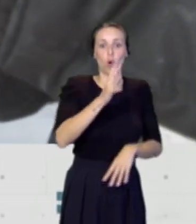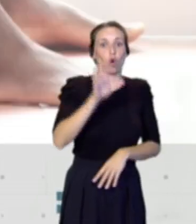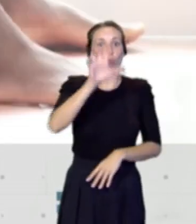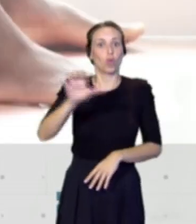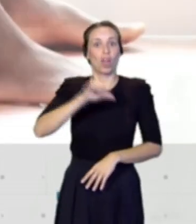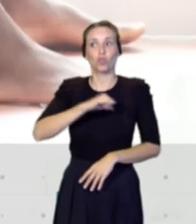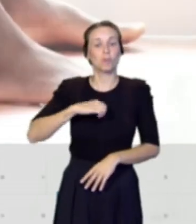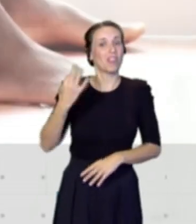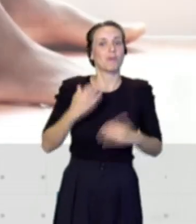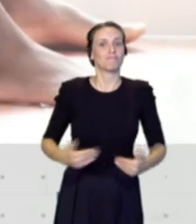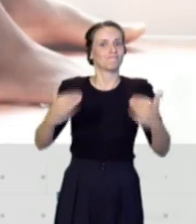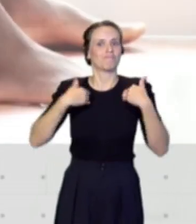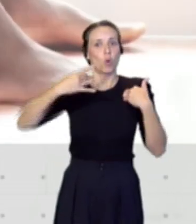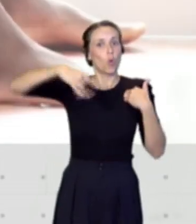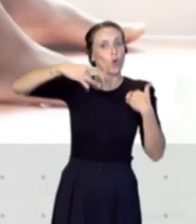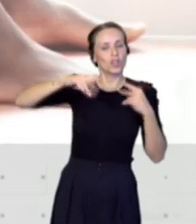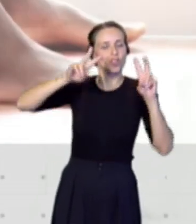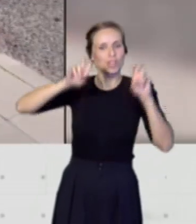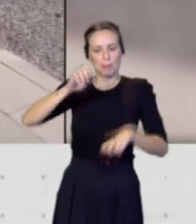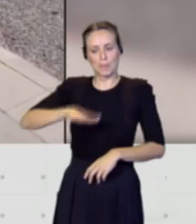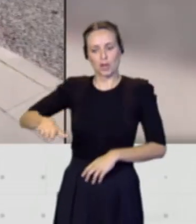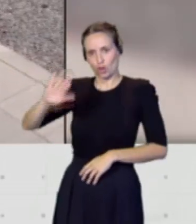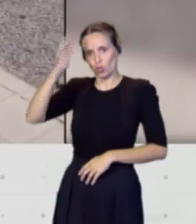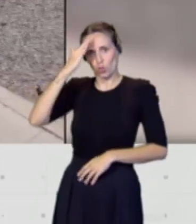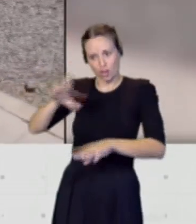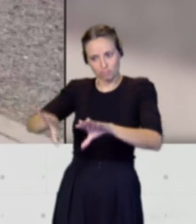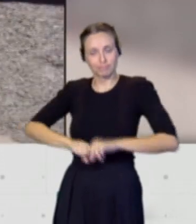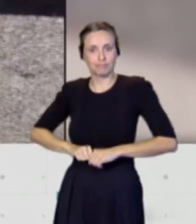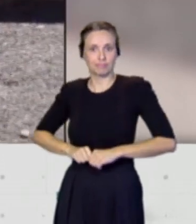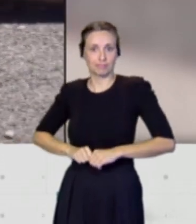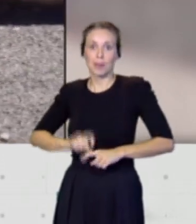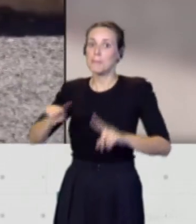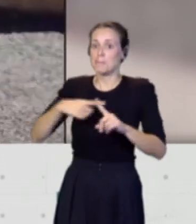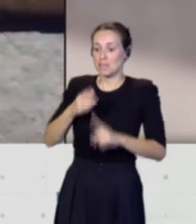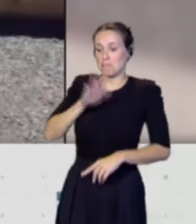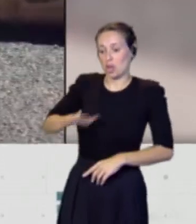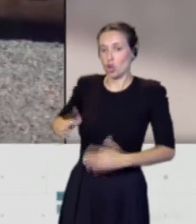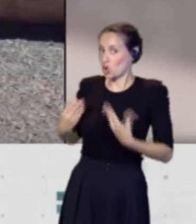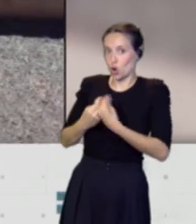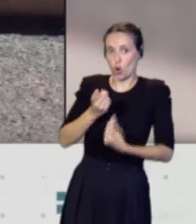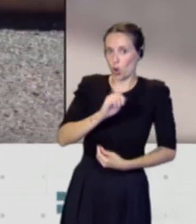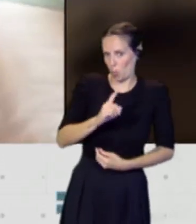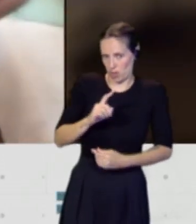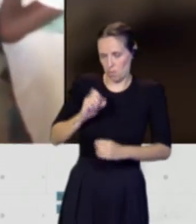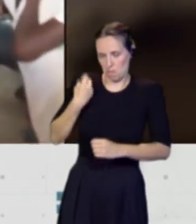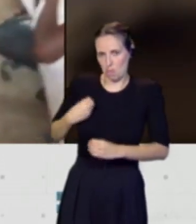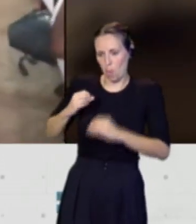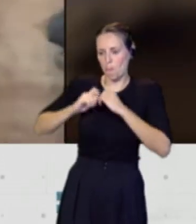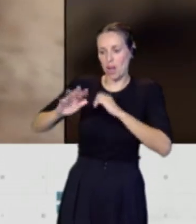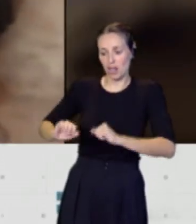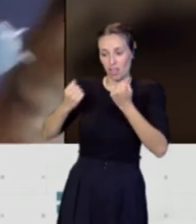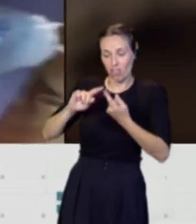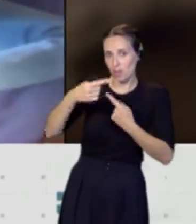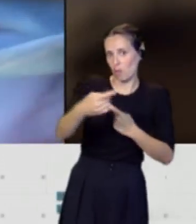la responsabilidad exclusiva en la tutela de los menores y, consiguientemente, los menores no acompañados después de operaciones de rescate y salvamento. Pero este es